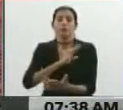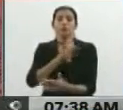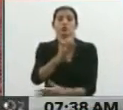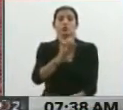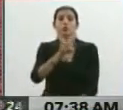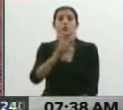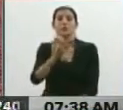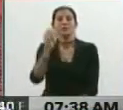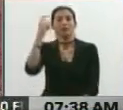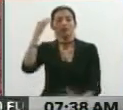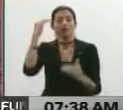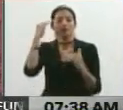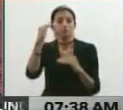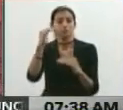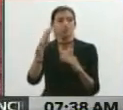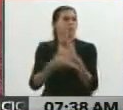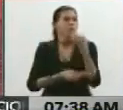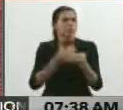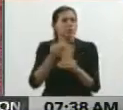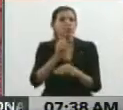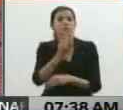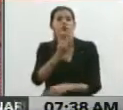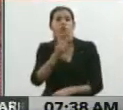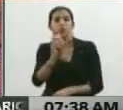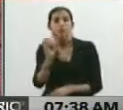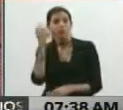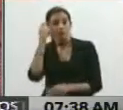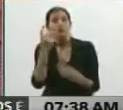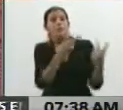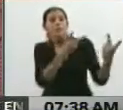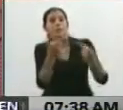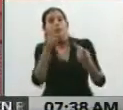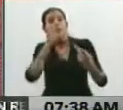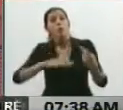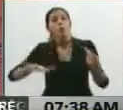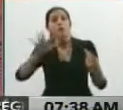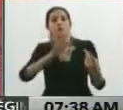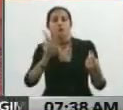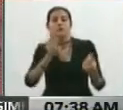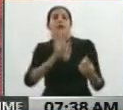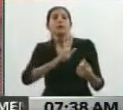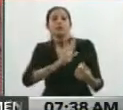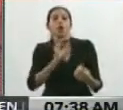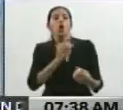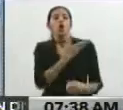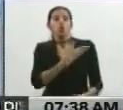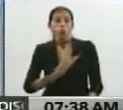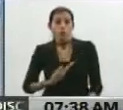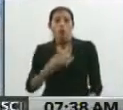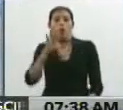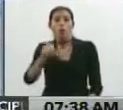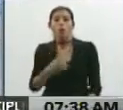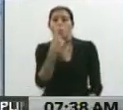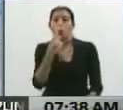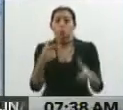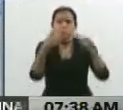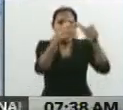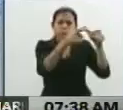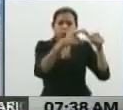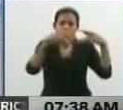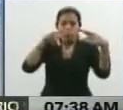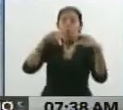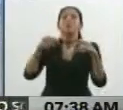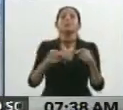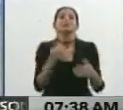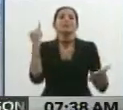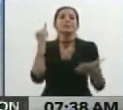120 días que vamos a hacer en esos 120 días invitar a la población que es poseedor o que es dueña de un dron visite la página 60 y